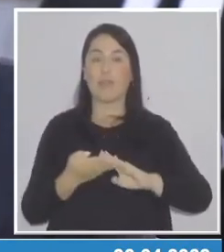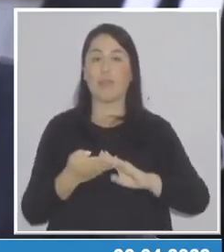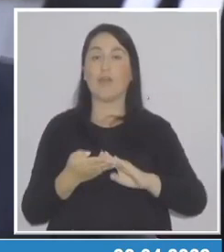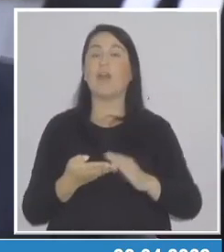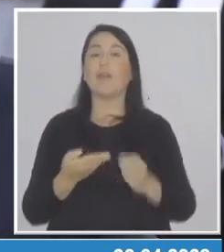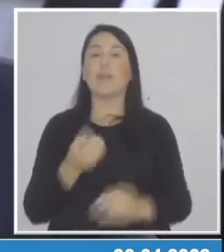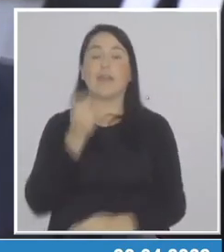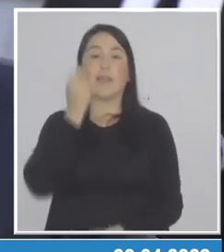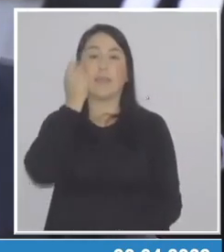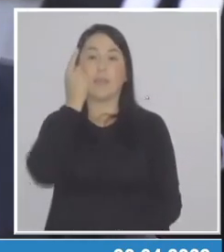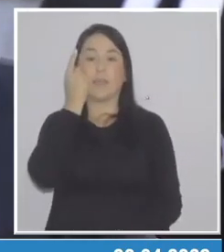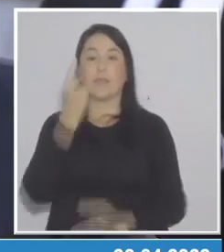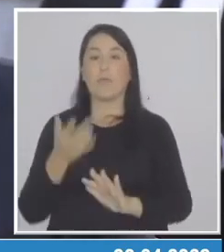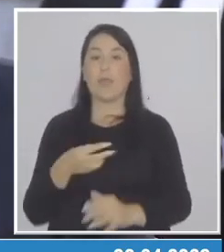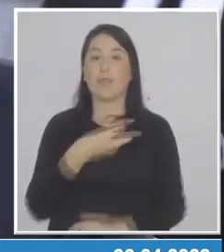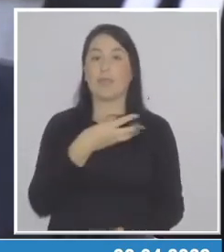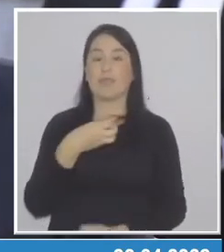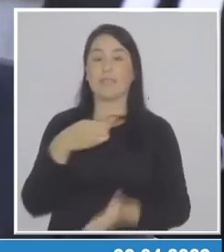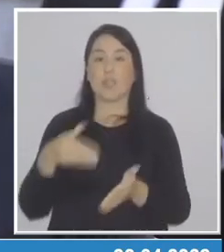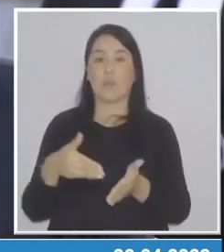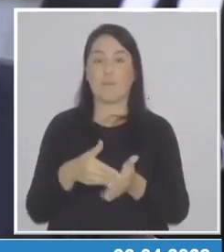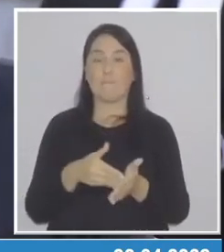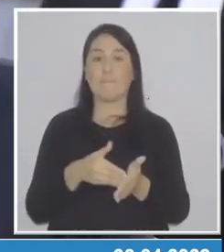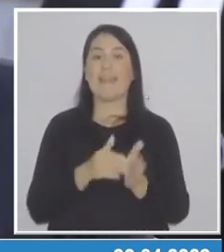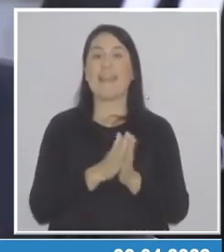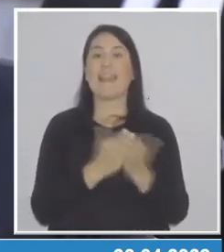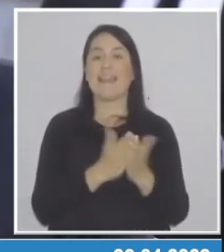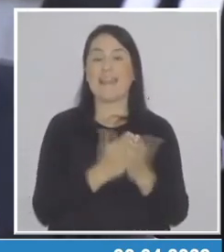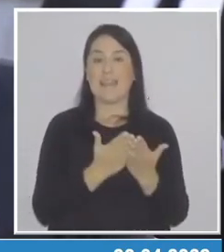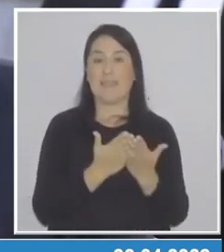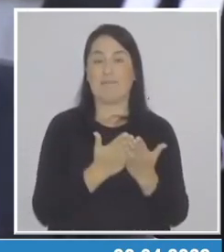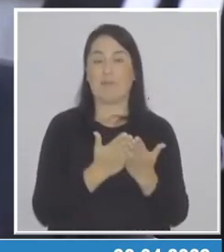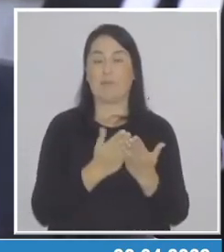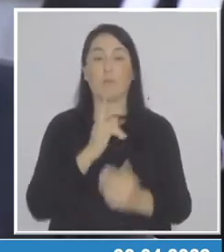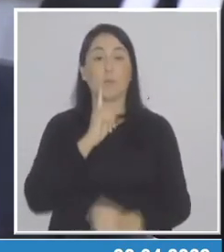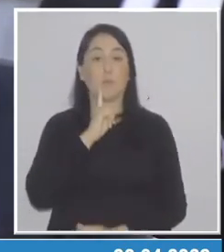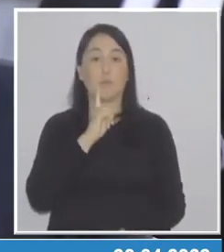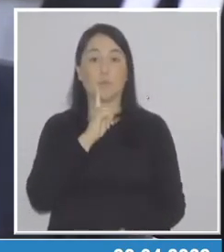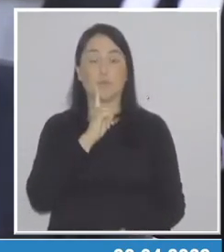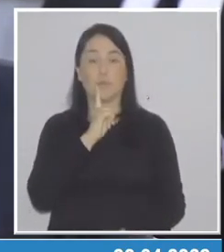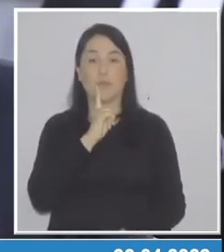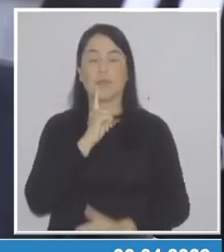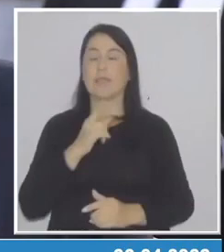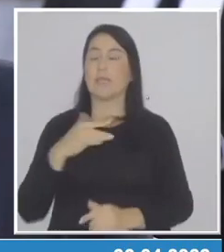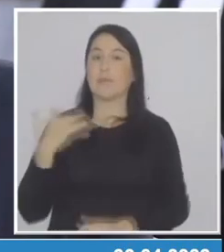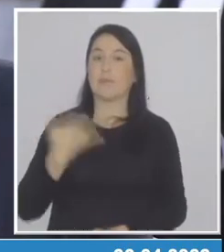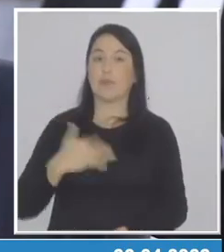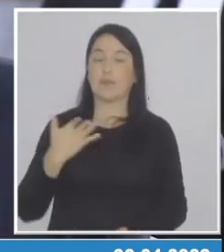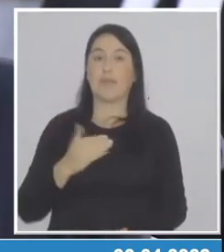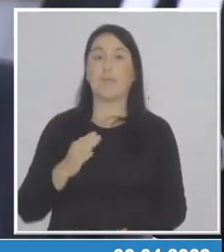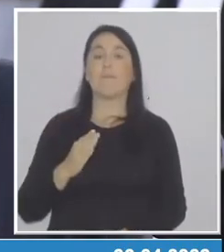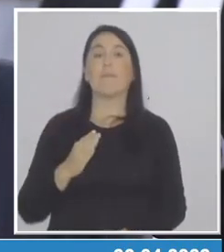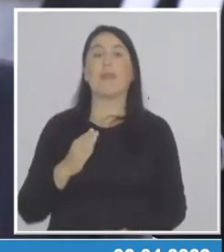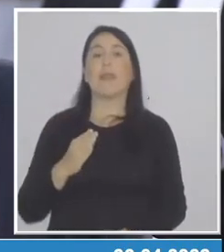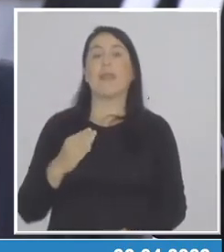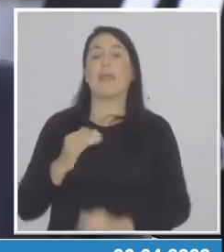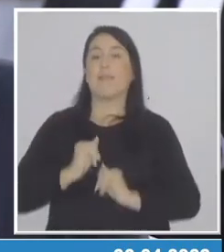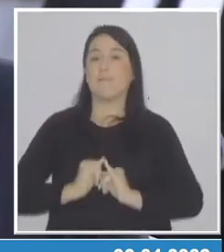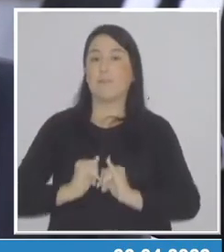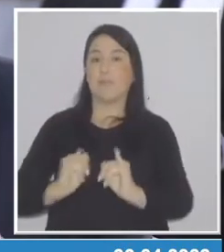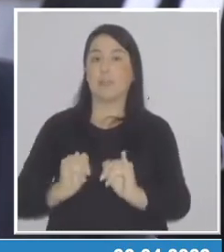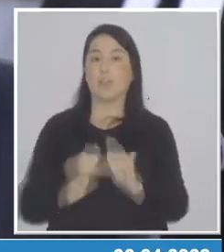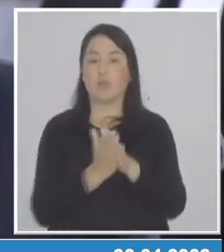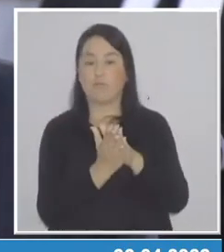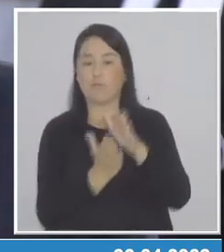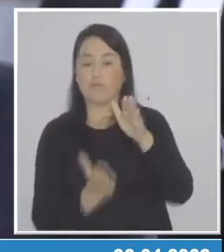aproximadamente 300.000 libros y compuesto también por importantes bases de datos, colecciones especiales